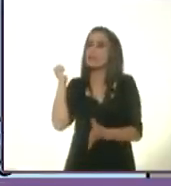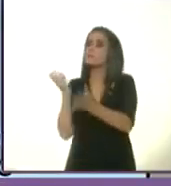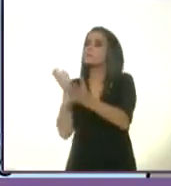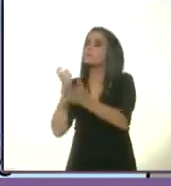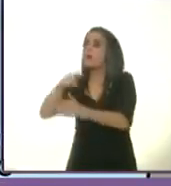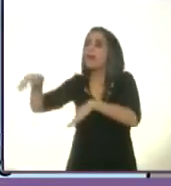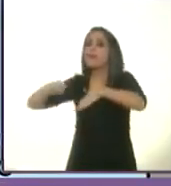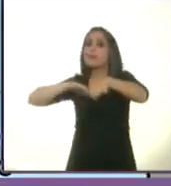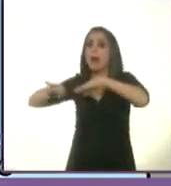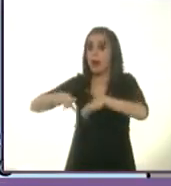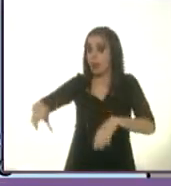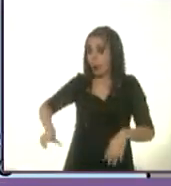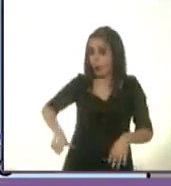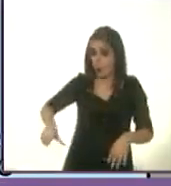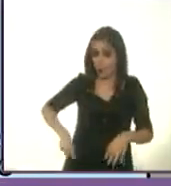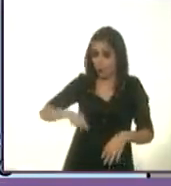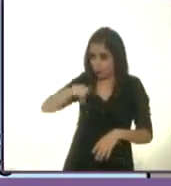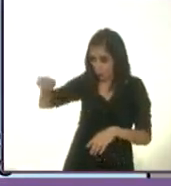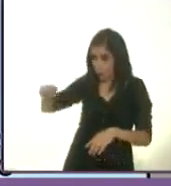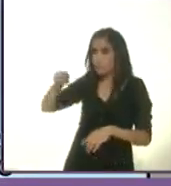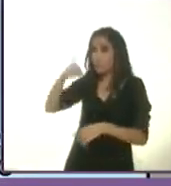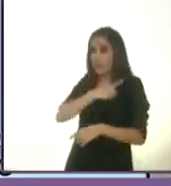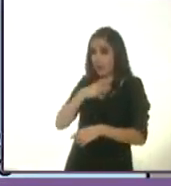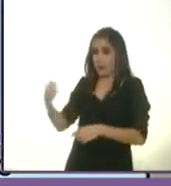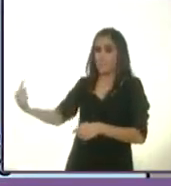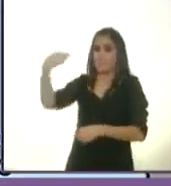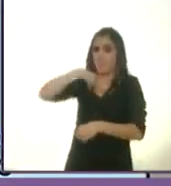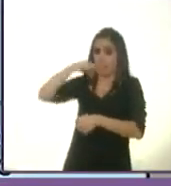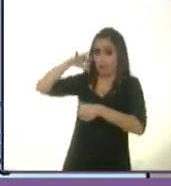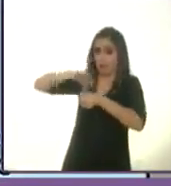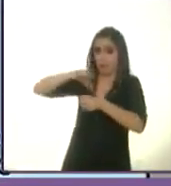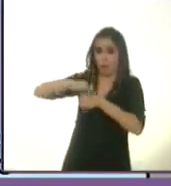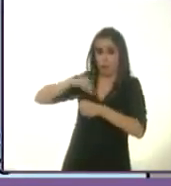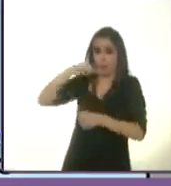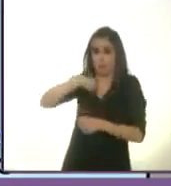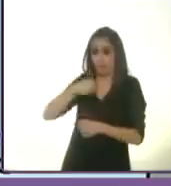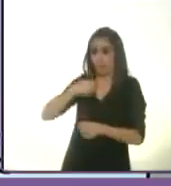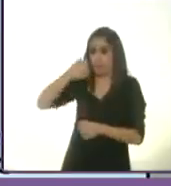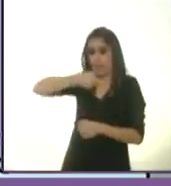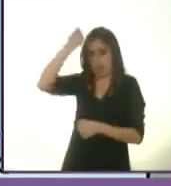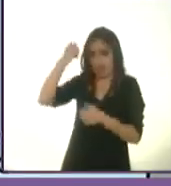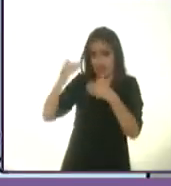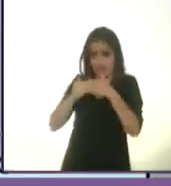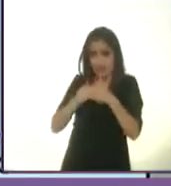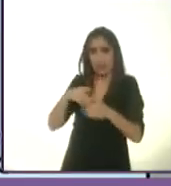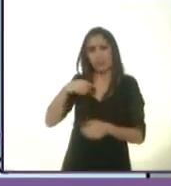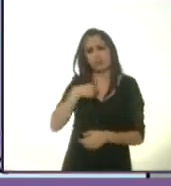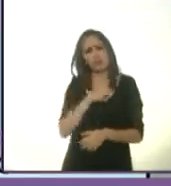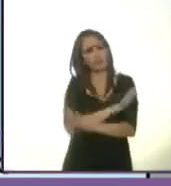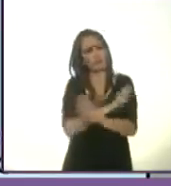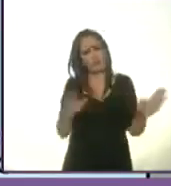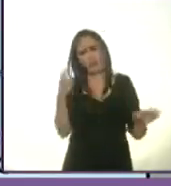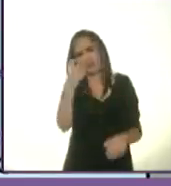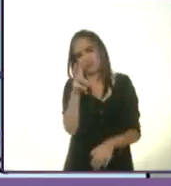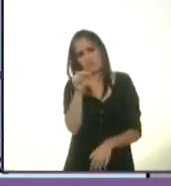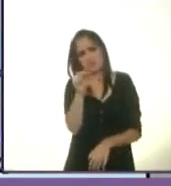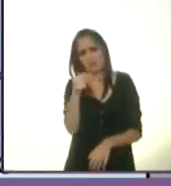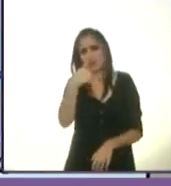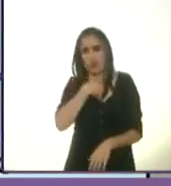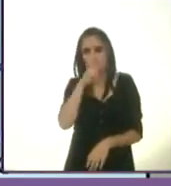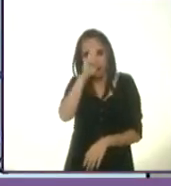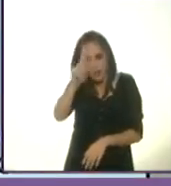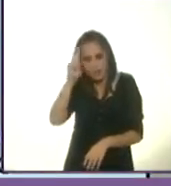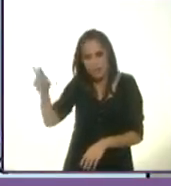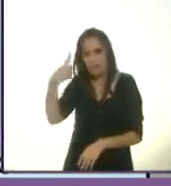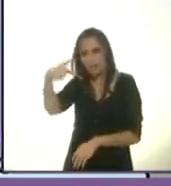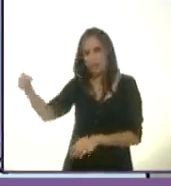del gobierno de la ciudad para que voten por una candidata eso se va a acabar en mi gobierno no solamente vamos a respetar los derechos